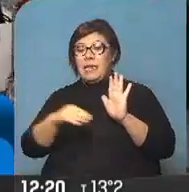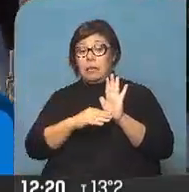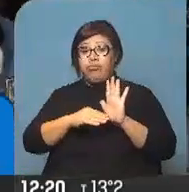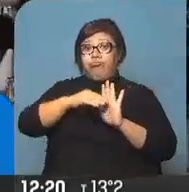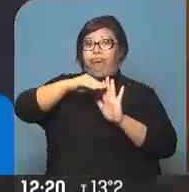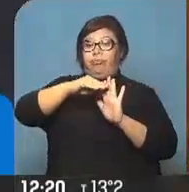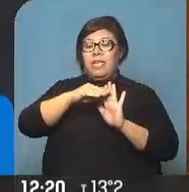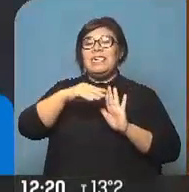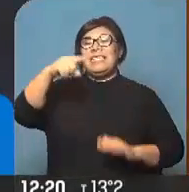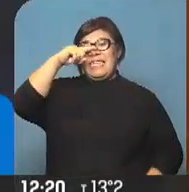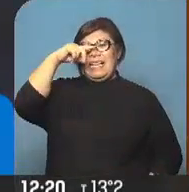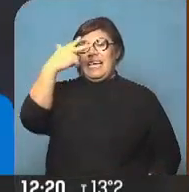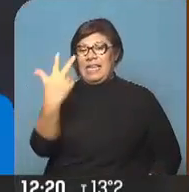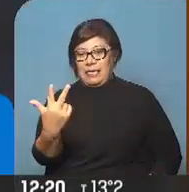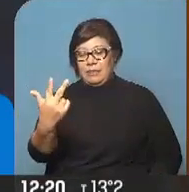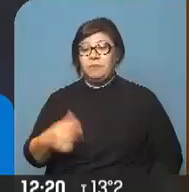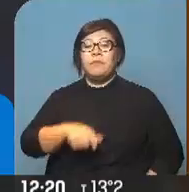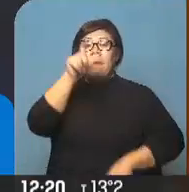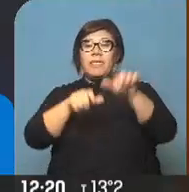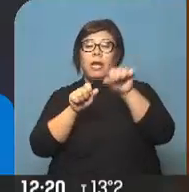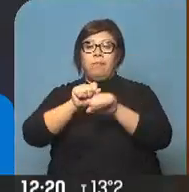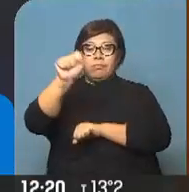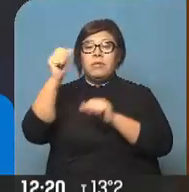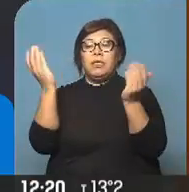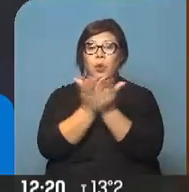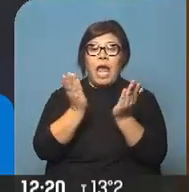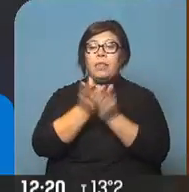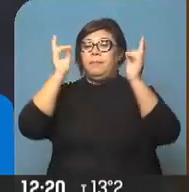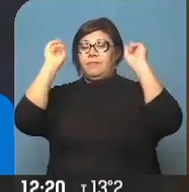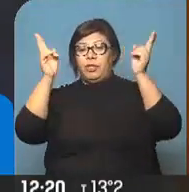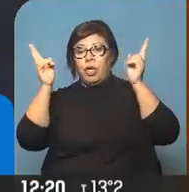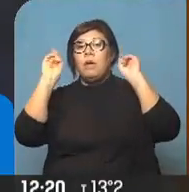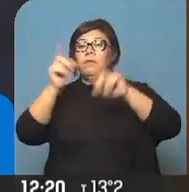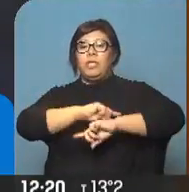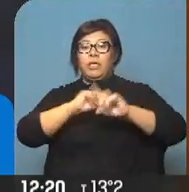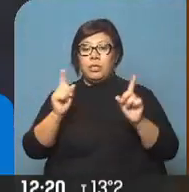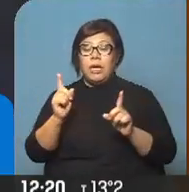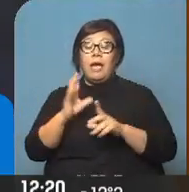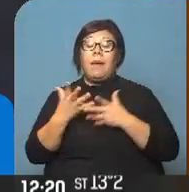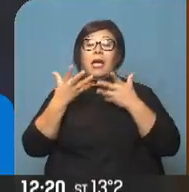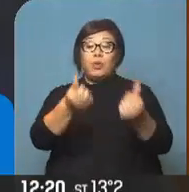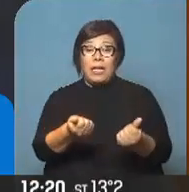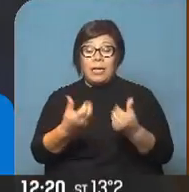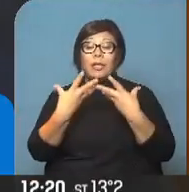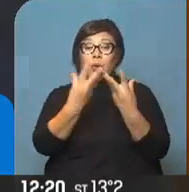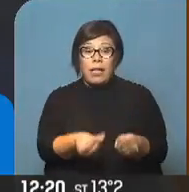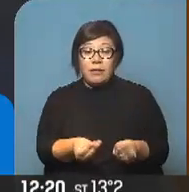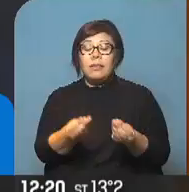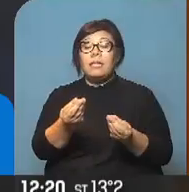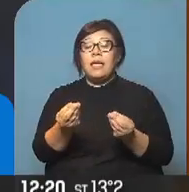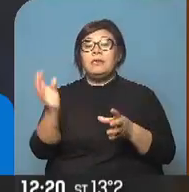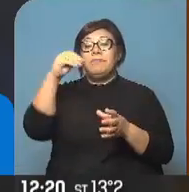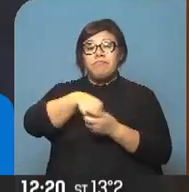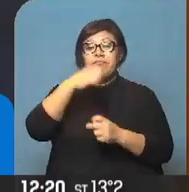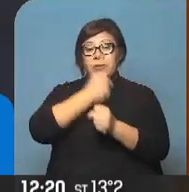de docentes investigadores graduados estudiantes y no docentes que hacemos la uva día a día así que en ese sentido bien